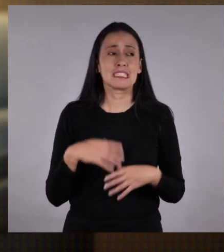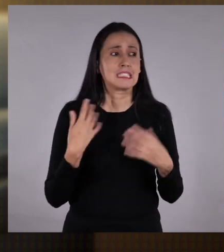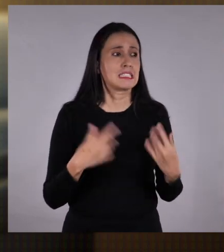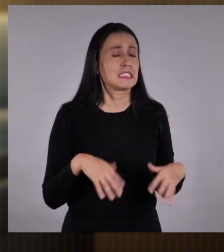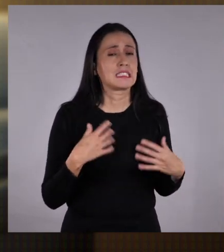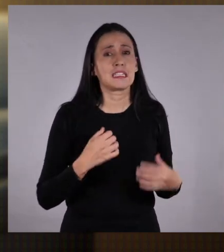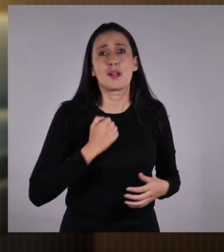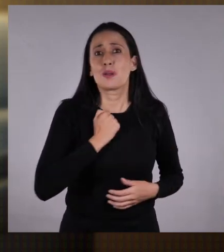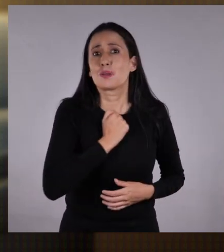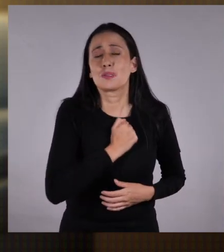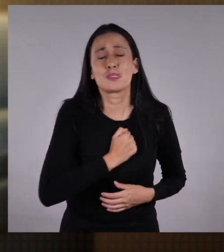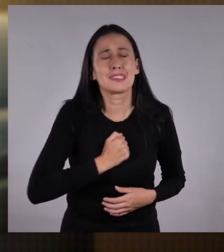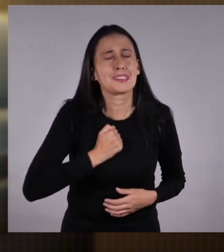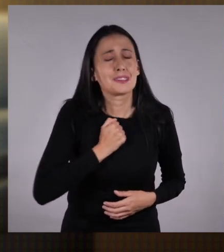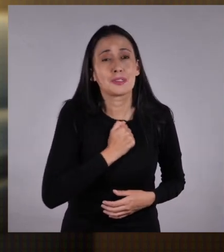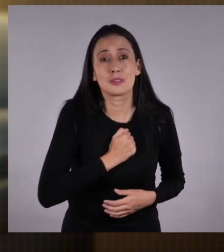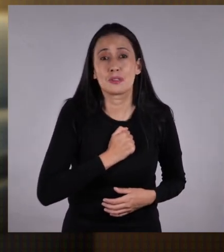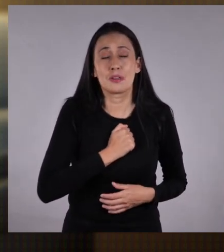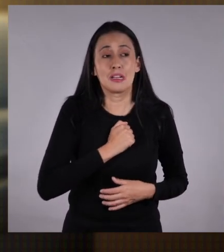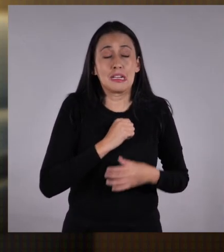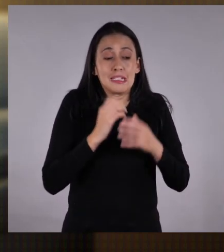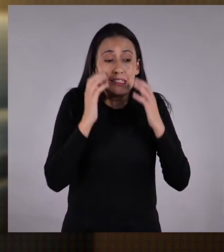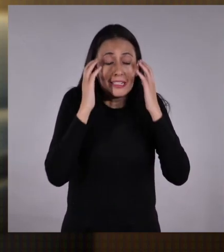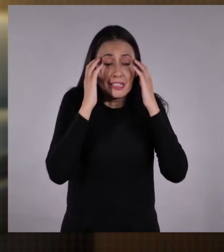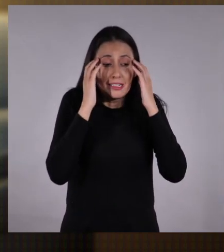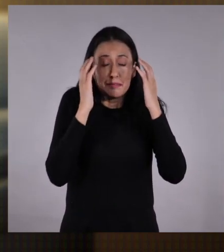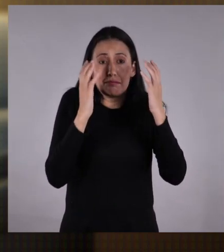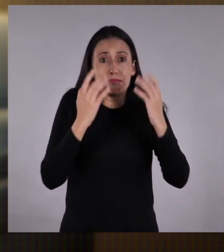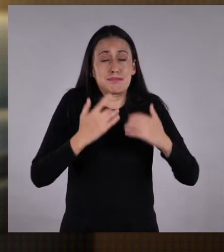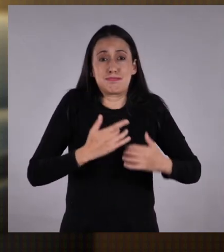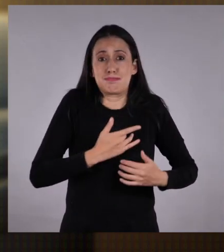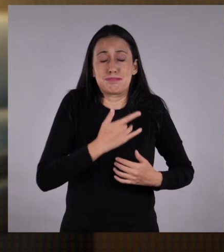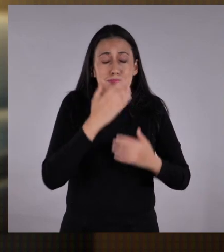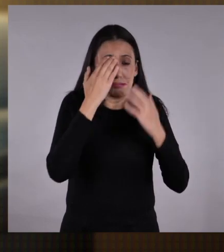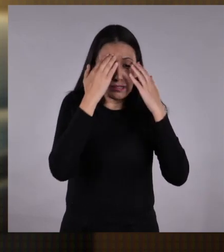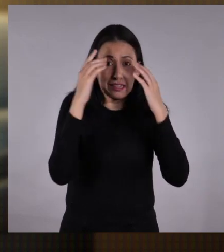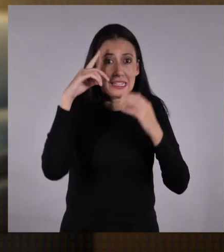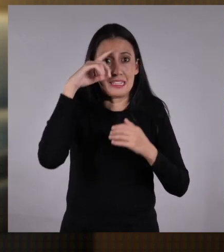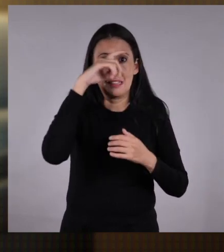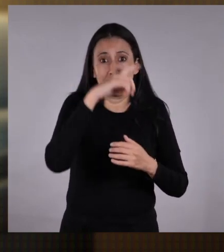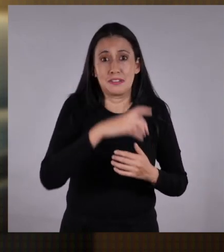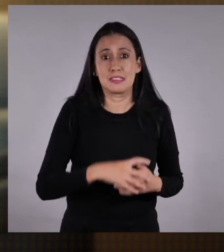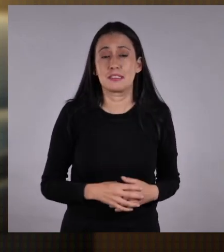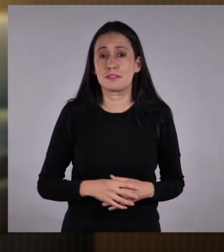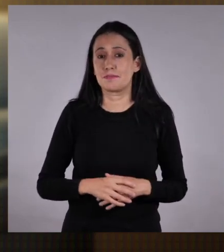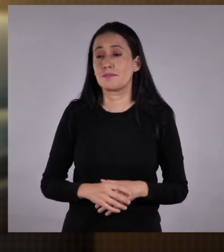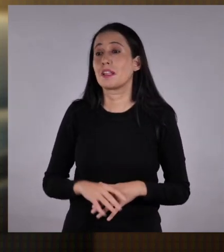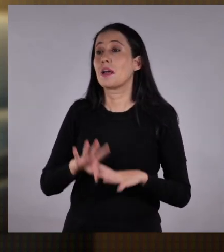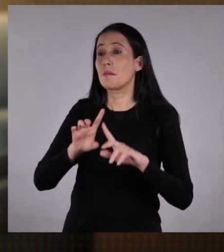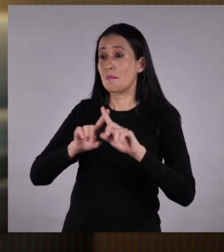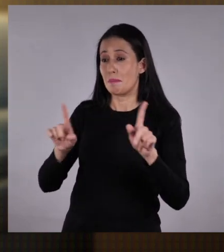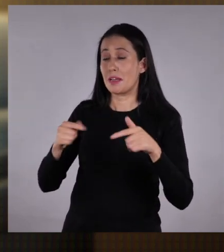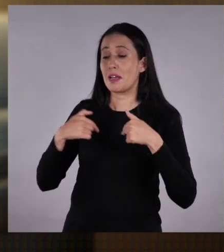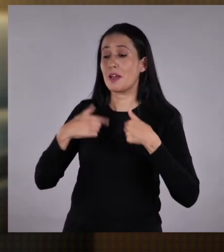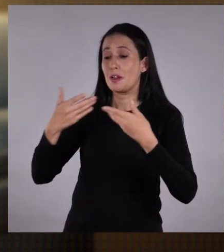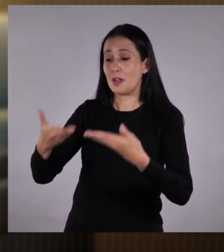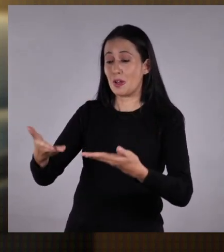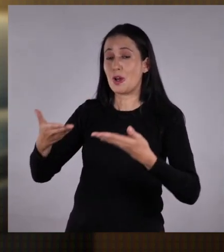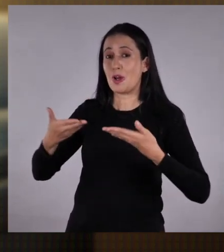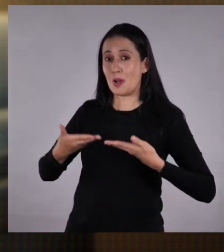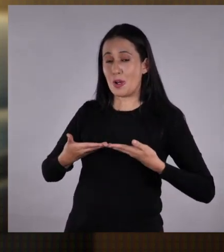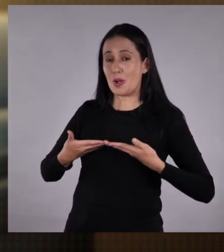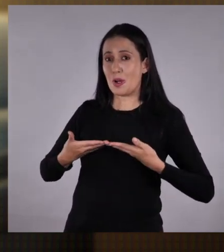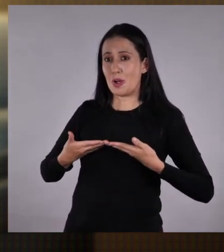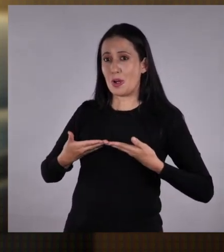me puedo ni imaginar lo que tuviste que vivir. Pero un día llegó a mis manos un poco de plastilina, algo en